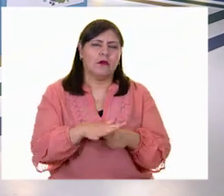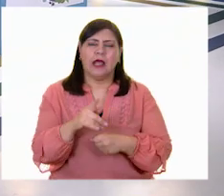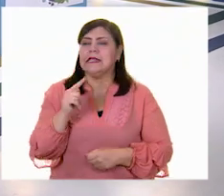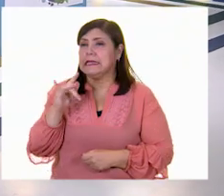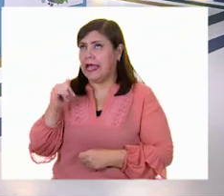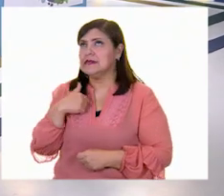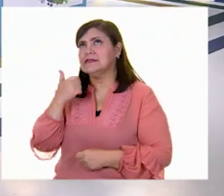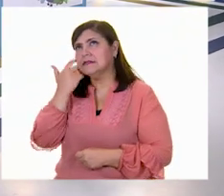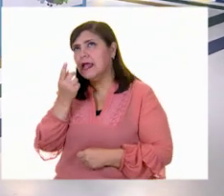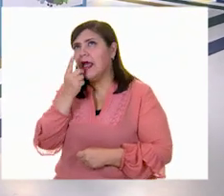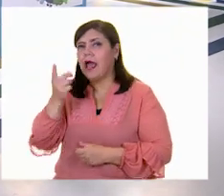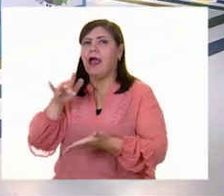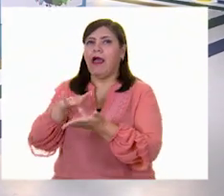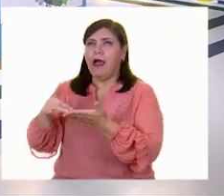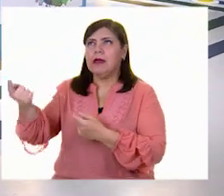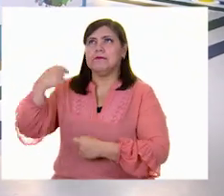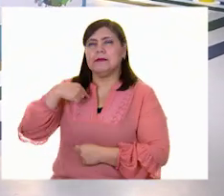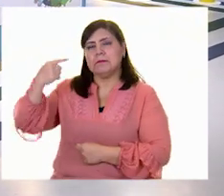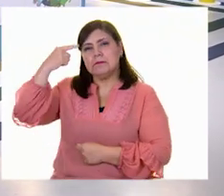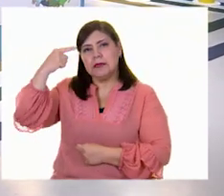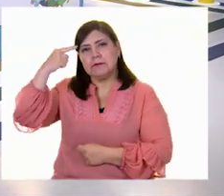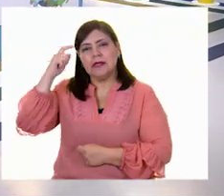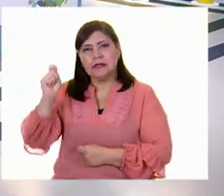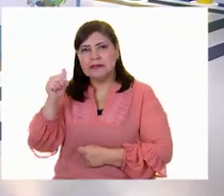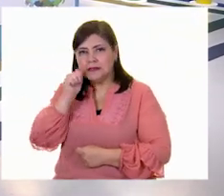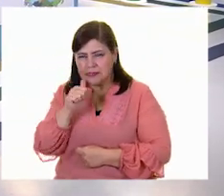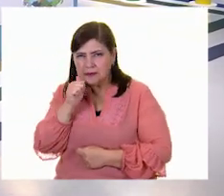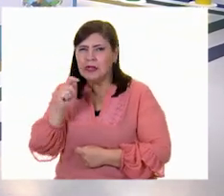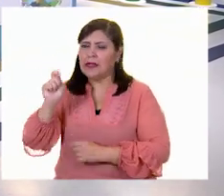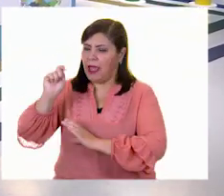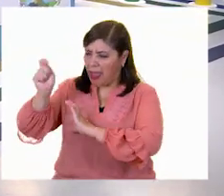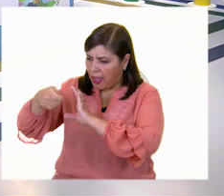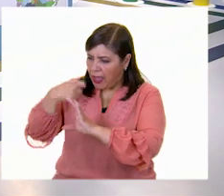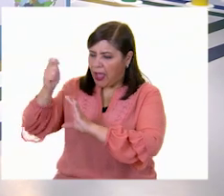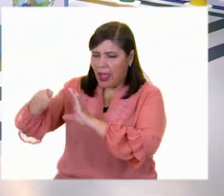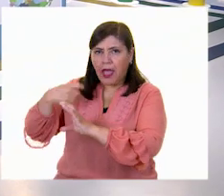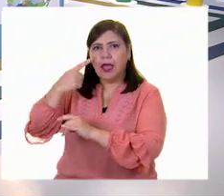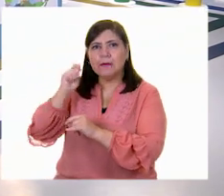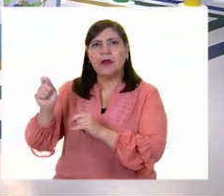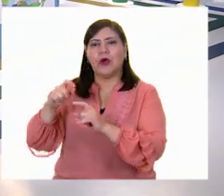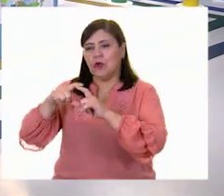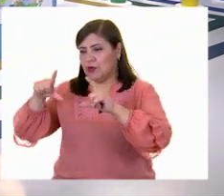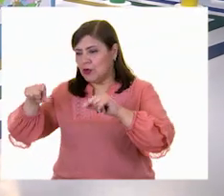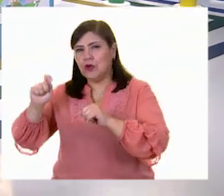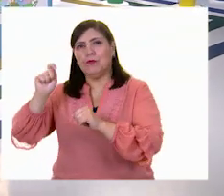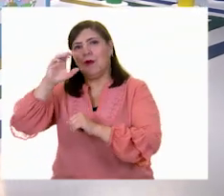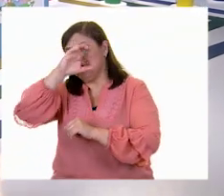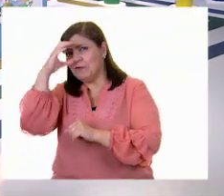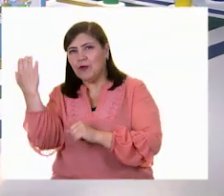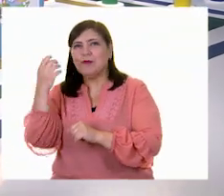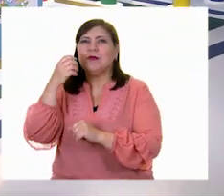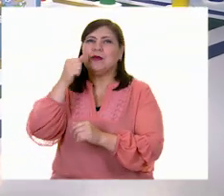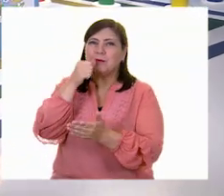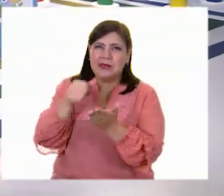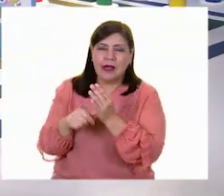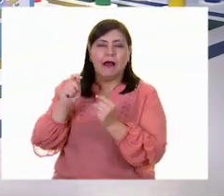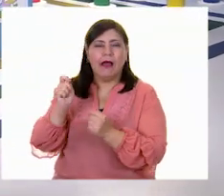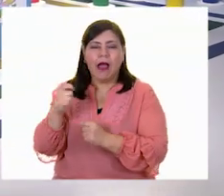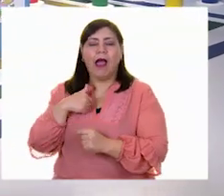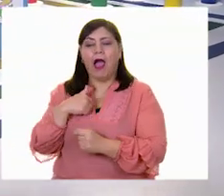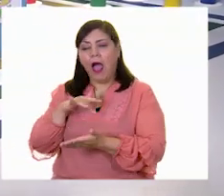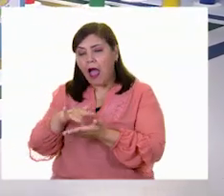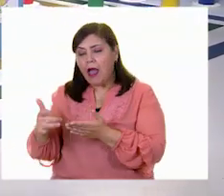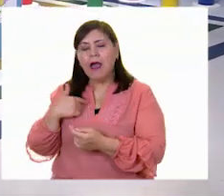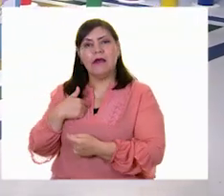por tenerme siempre presente y por mostrármelo enviando tarjetas postales de sus viajes, por las cuales también yo he aprendido muchísimas